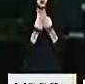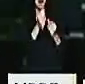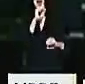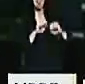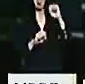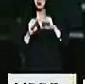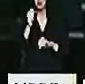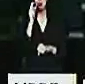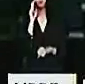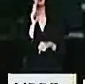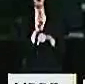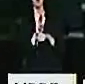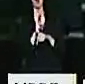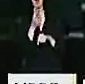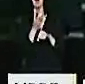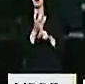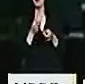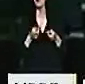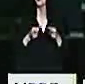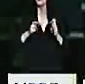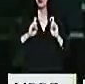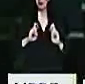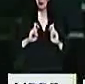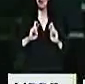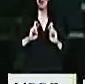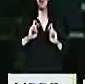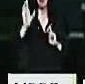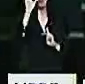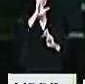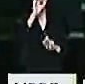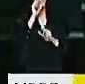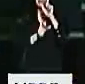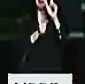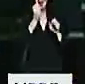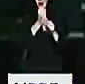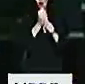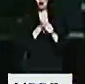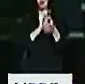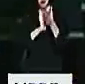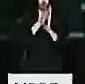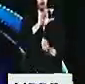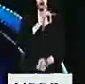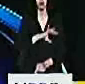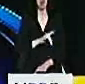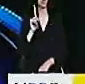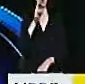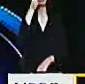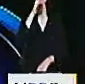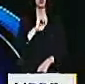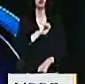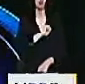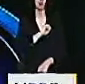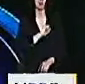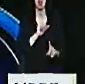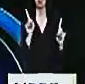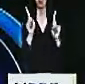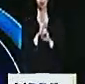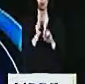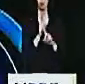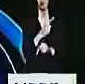dieron cuenta de la oportunidad que hay de cazar talento a lo largo de todo Chile, no solamente en la región metropolitana. Uh-huh. Y para